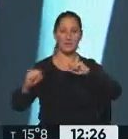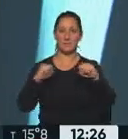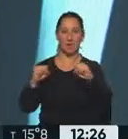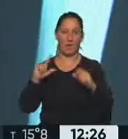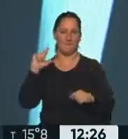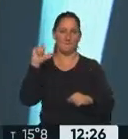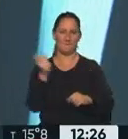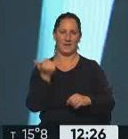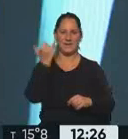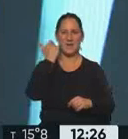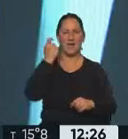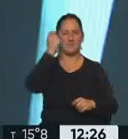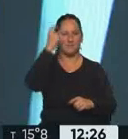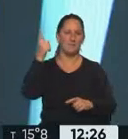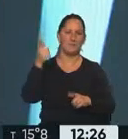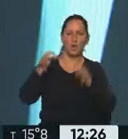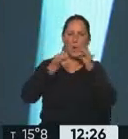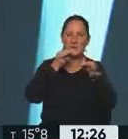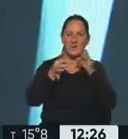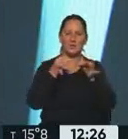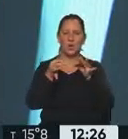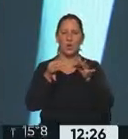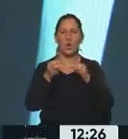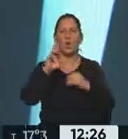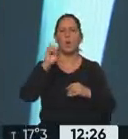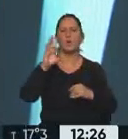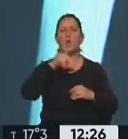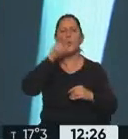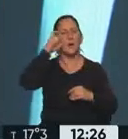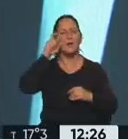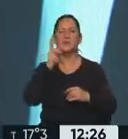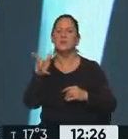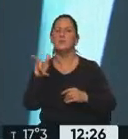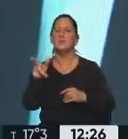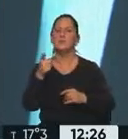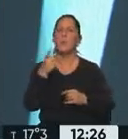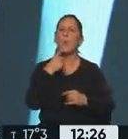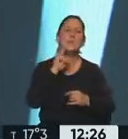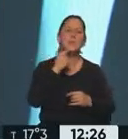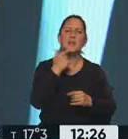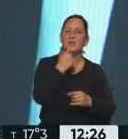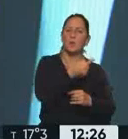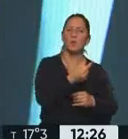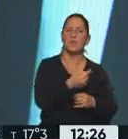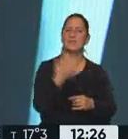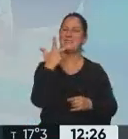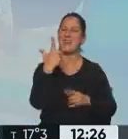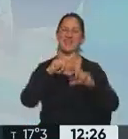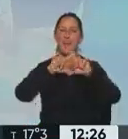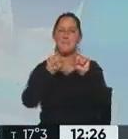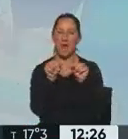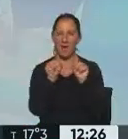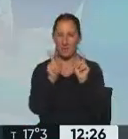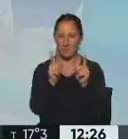locura. Uno ya imagina, Vero, diálogos, ¿no? Que le dice Robert a Luis Brandoni, ¿Are you talking to me? Y Luis, ¿qué le dice? Tres empanadas. Bueno,